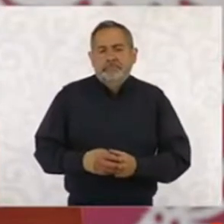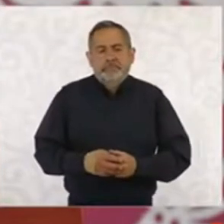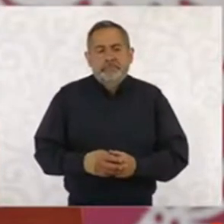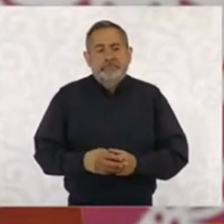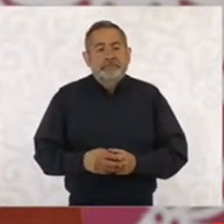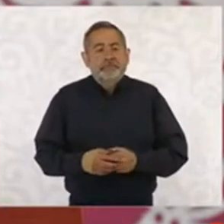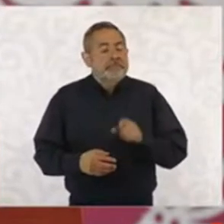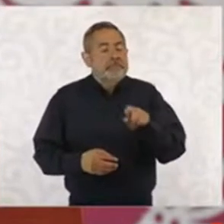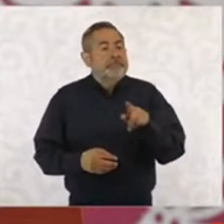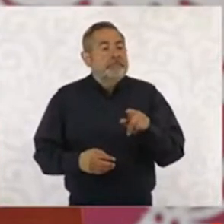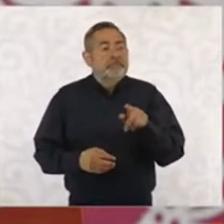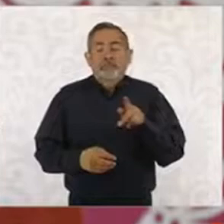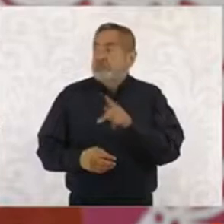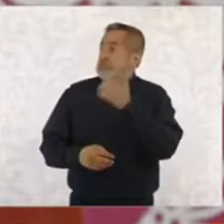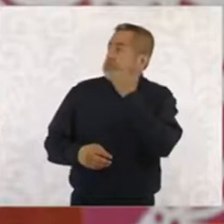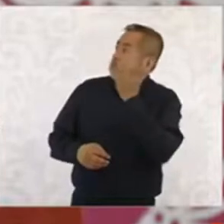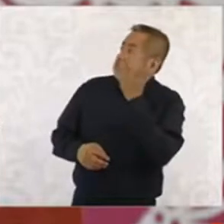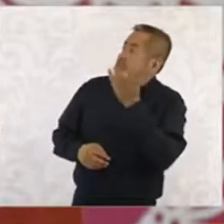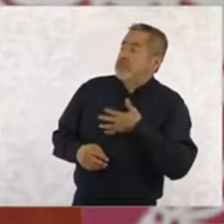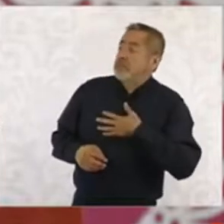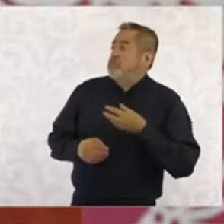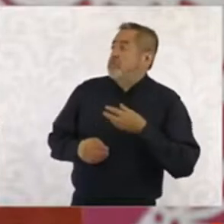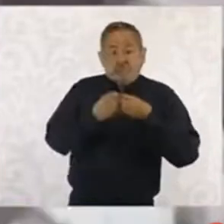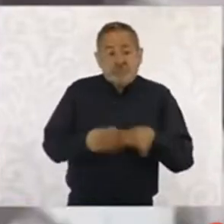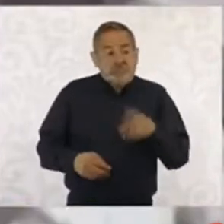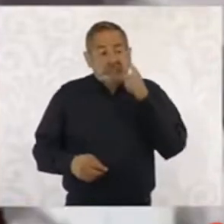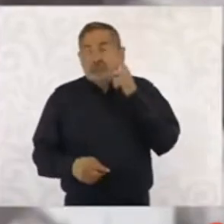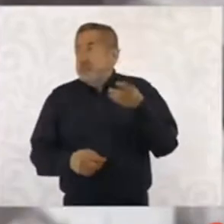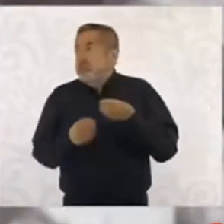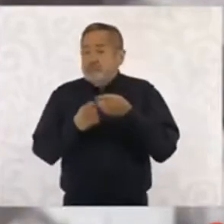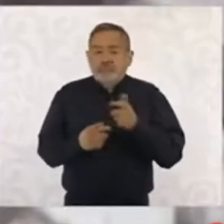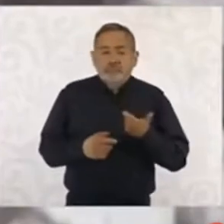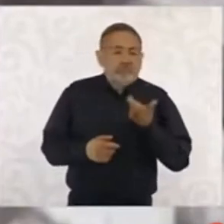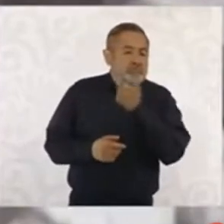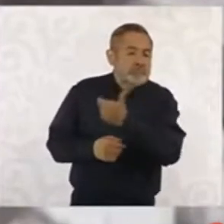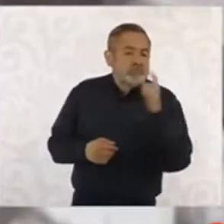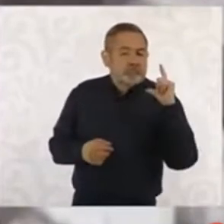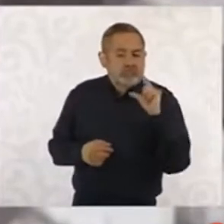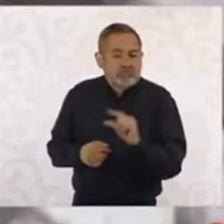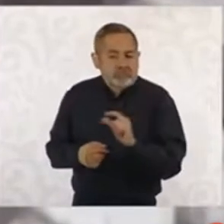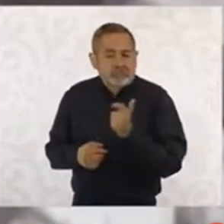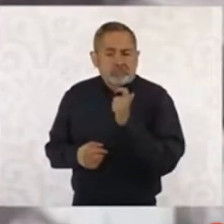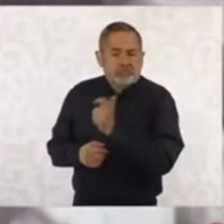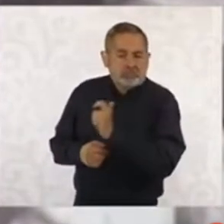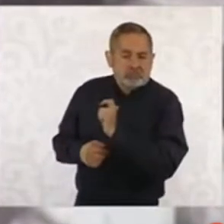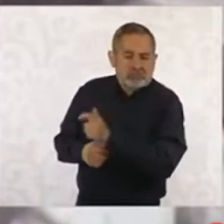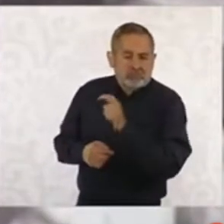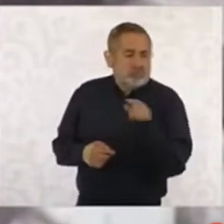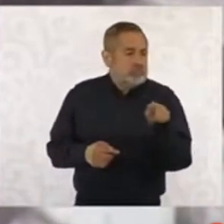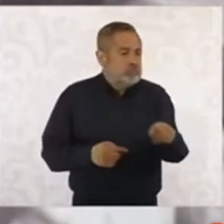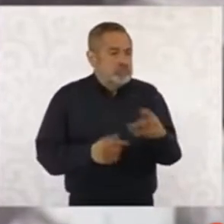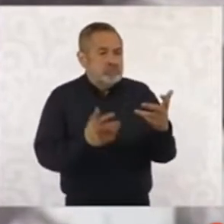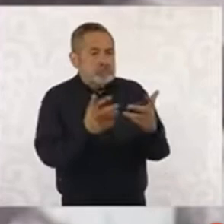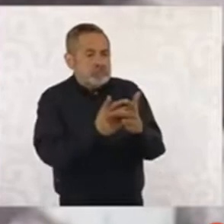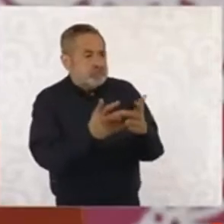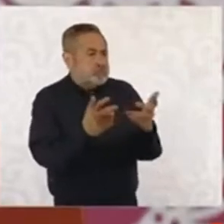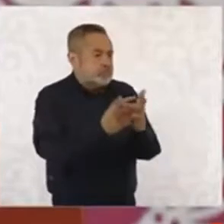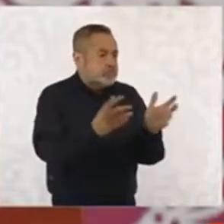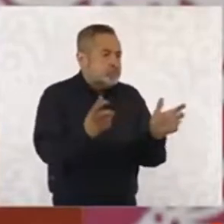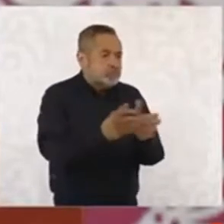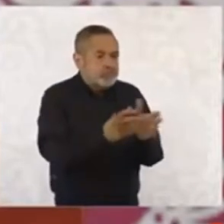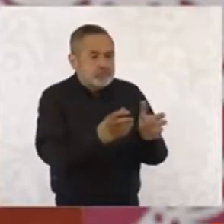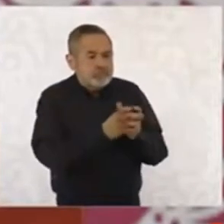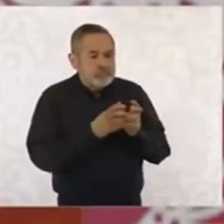y aparentaron pérdidas, pagaron menos, hicieron muchos movimientos corporativos, varias fusiones, divisiones de empresas